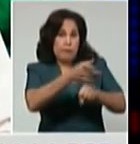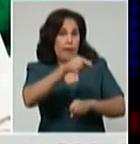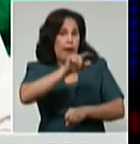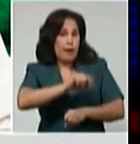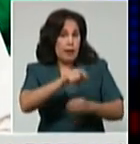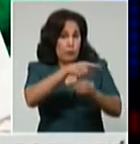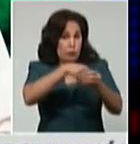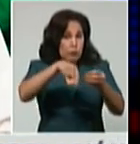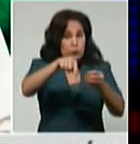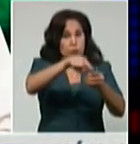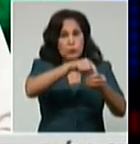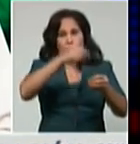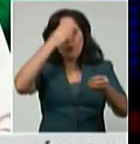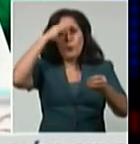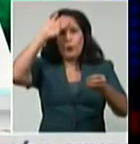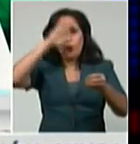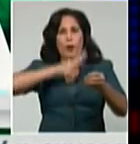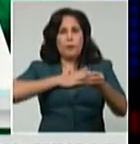todos son cubanos,